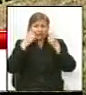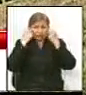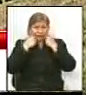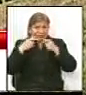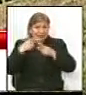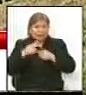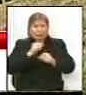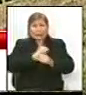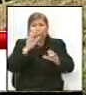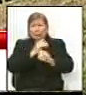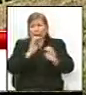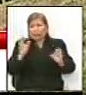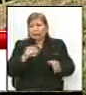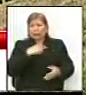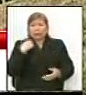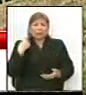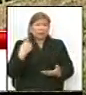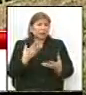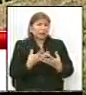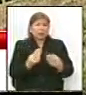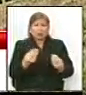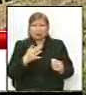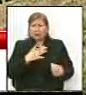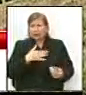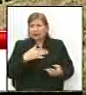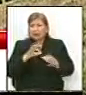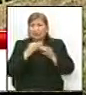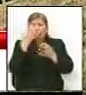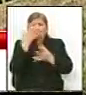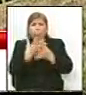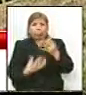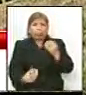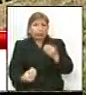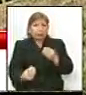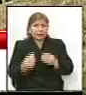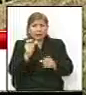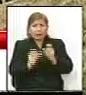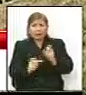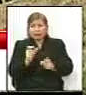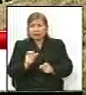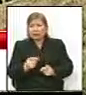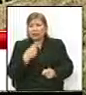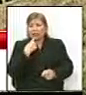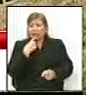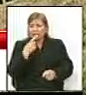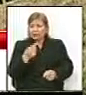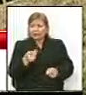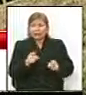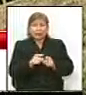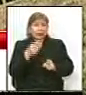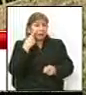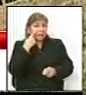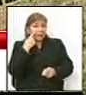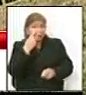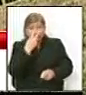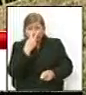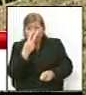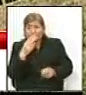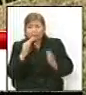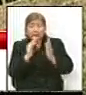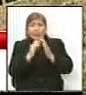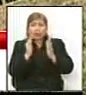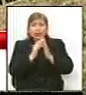cotamba, guanyu chimuraco. Parte de Gutam Chinkarachin, Ari Chainapim Kay, Hawaii Kopi Pachayo, Kodapo Wasei